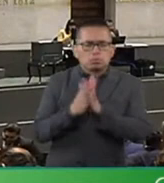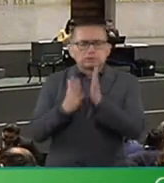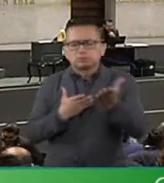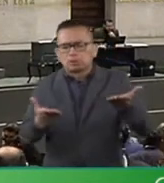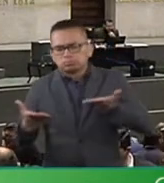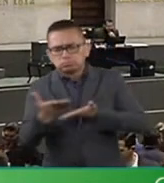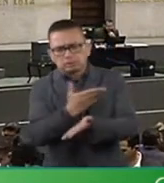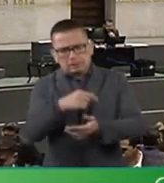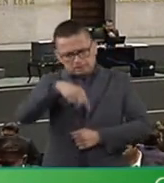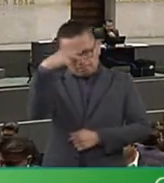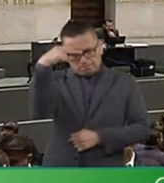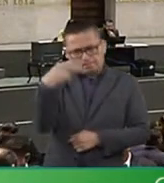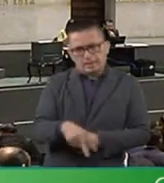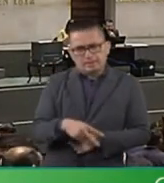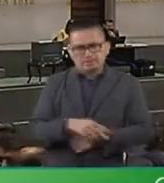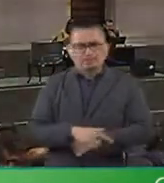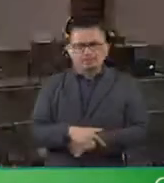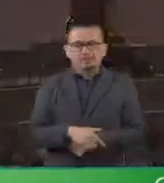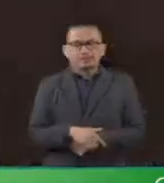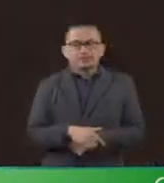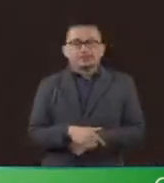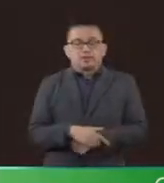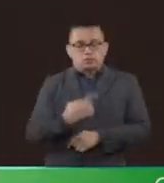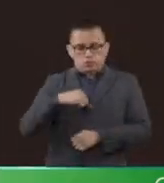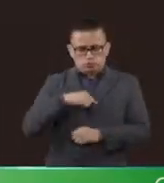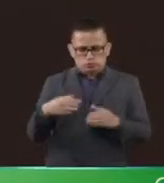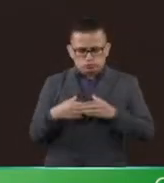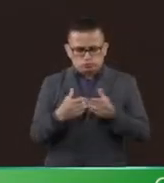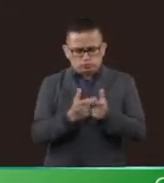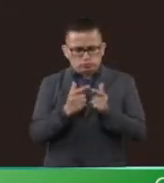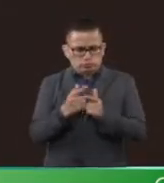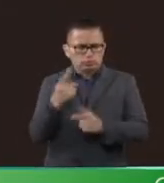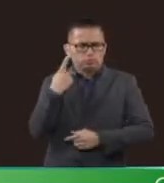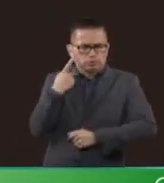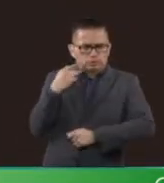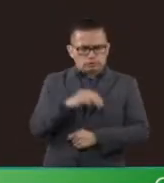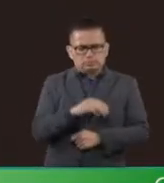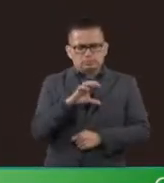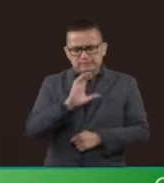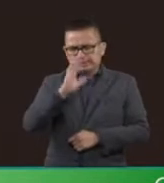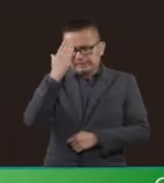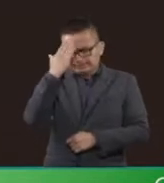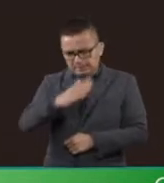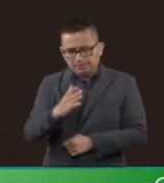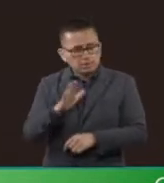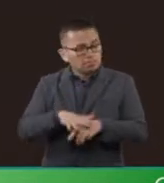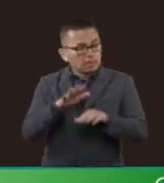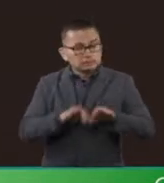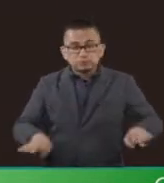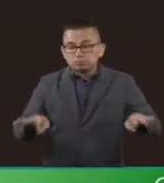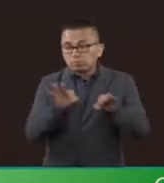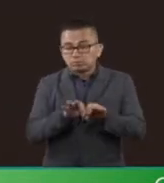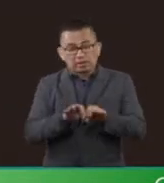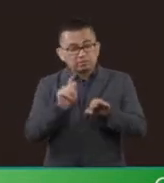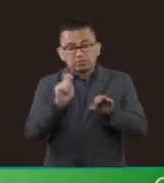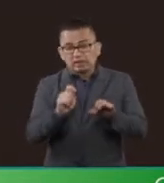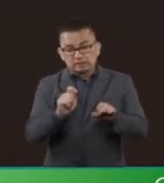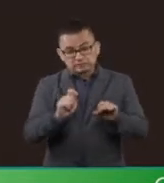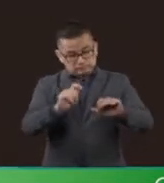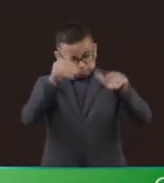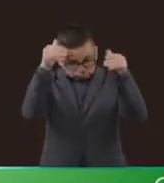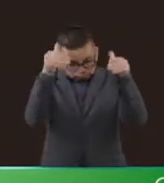de nuestro país. La bancada naranja reconoce que las personas van al frente y sus causas van al